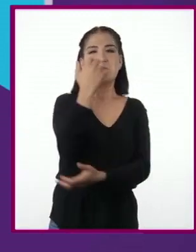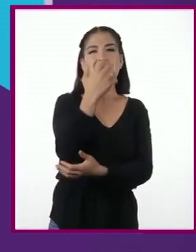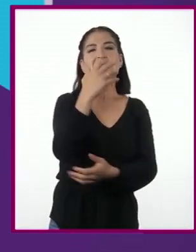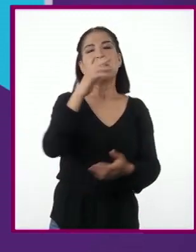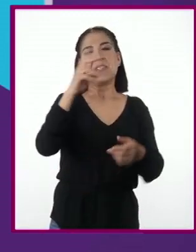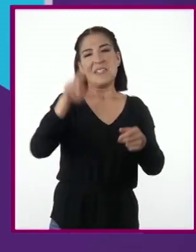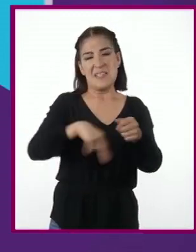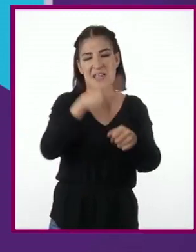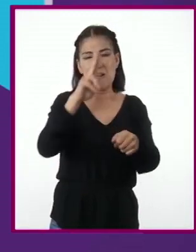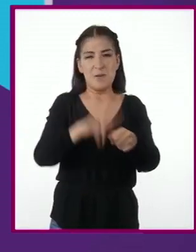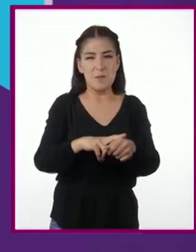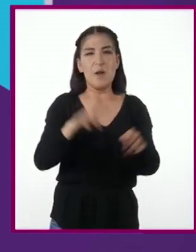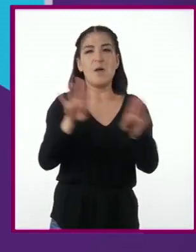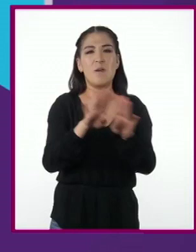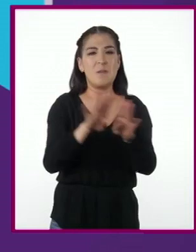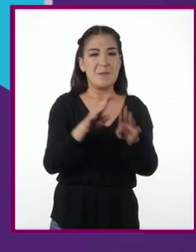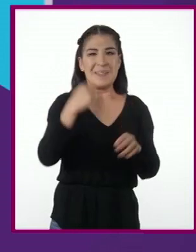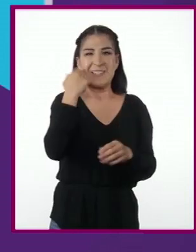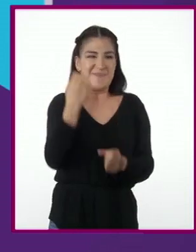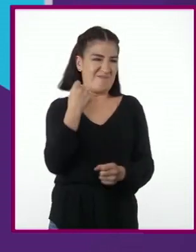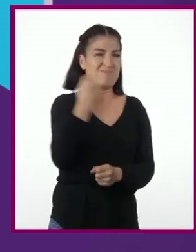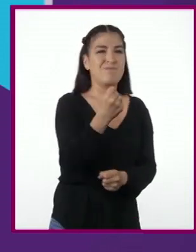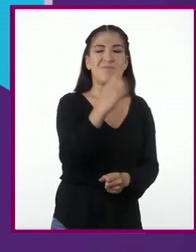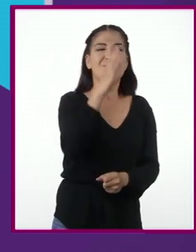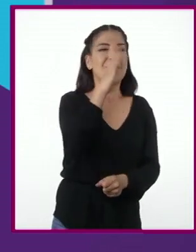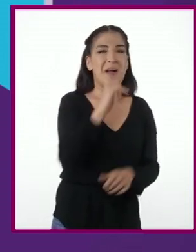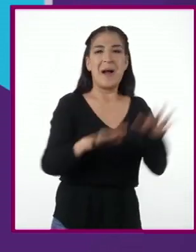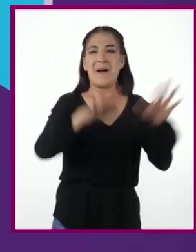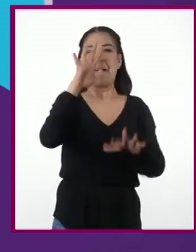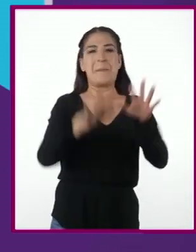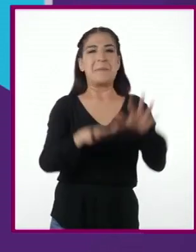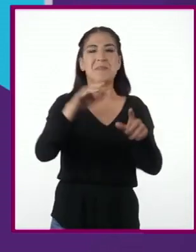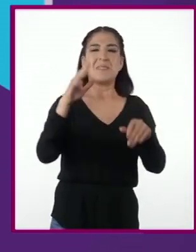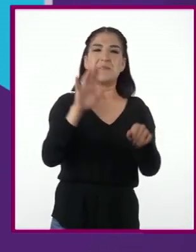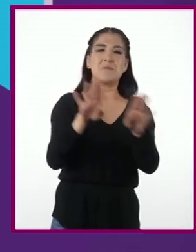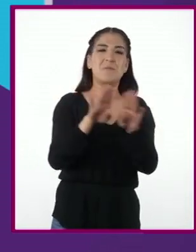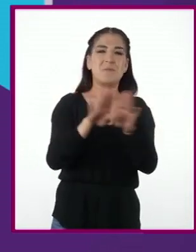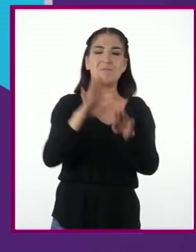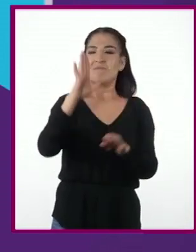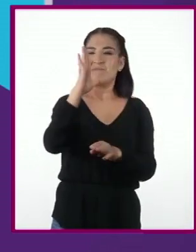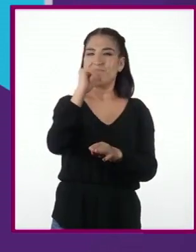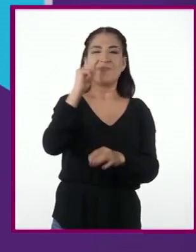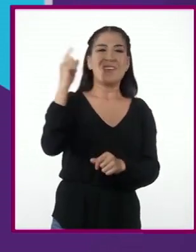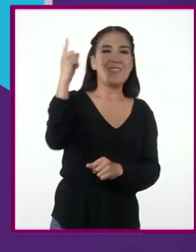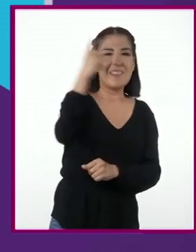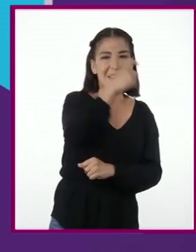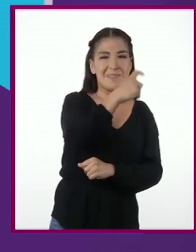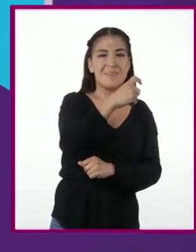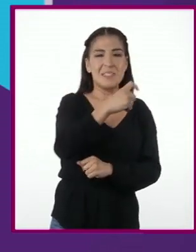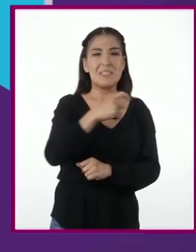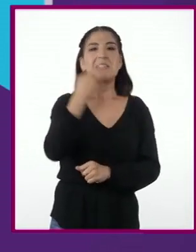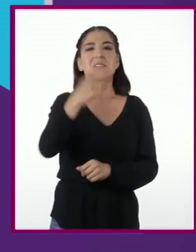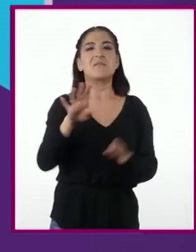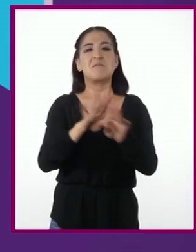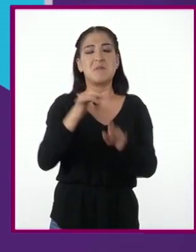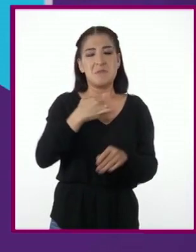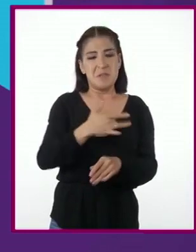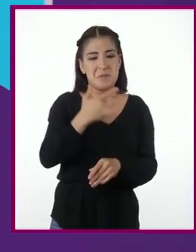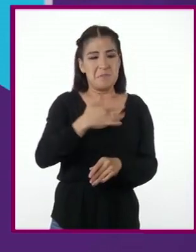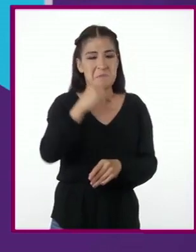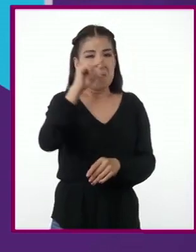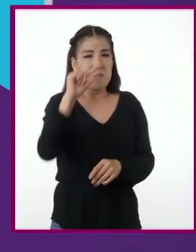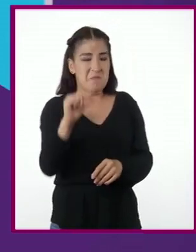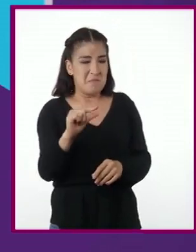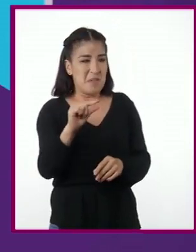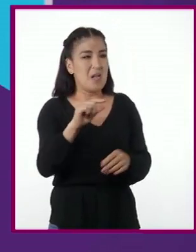encuentra muchas veces impotente. Estas le revelan su finitud y le recuerdan su pequeñez en el